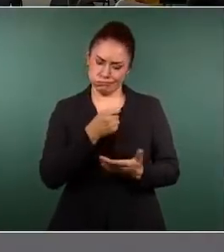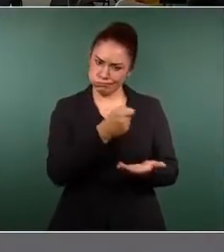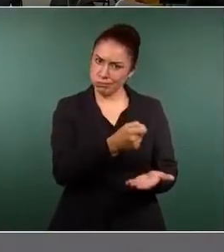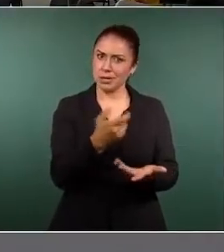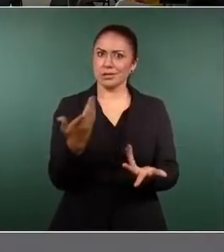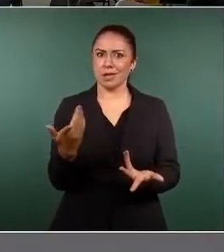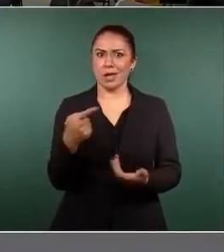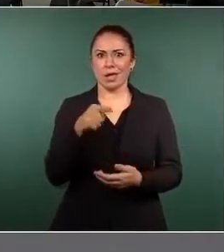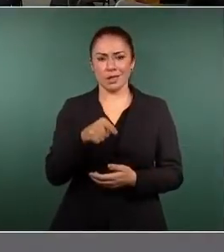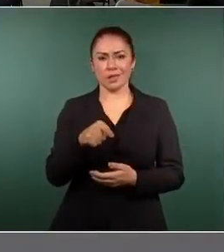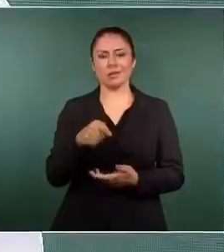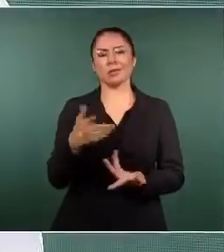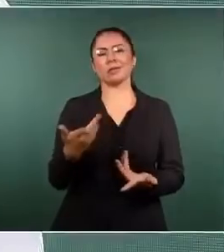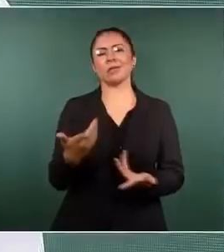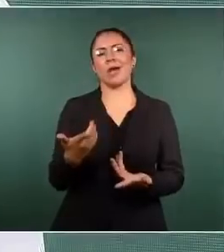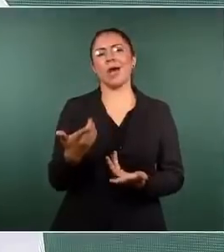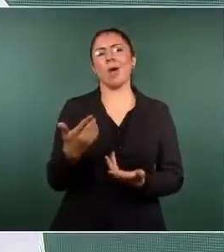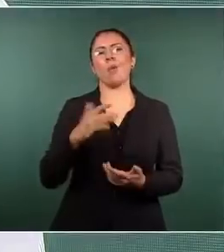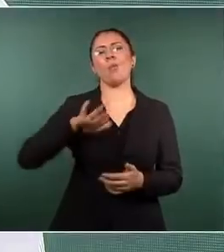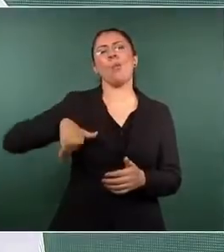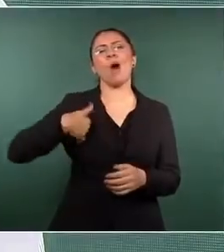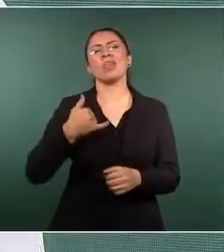de estancias infantiles